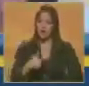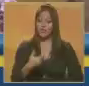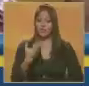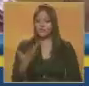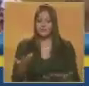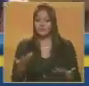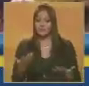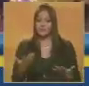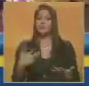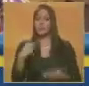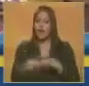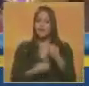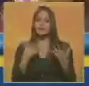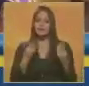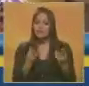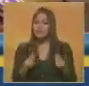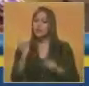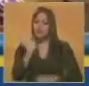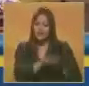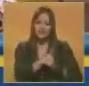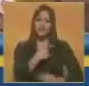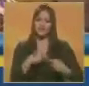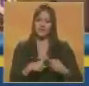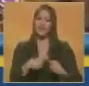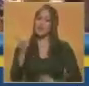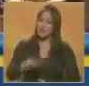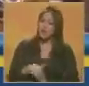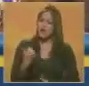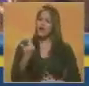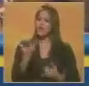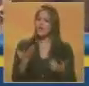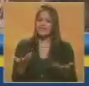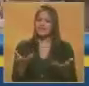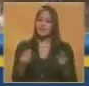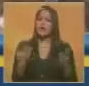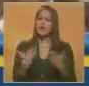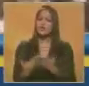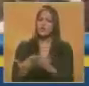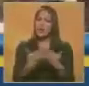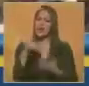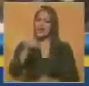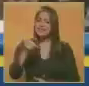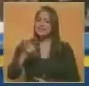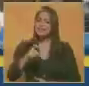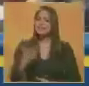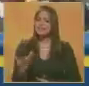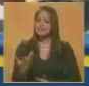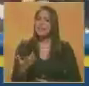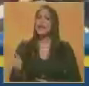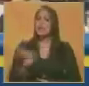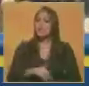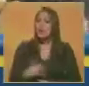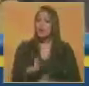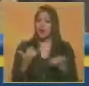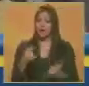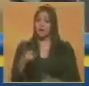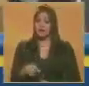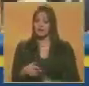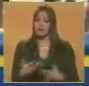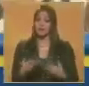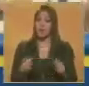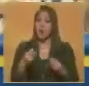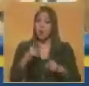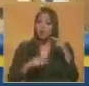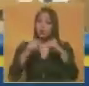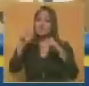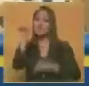bueno, crear muchas universidades, que se puedan construir muchas escuelas que hacen falta, que podamos llegar aquí. Mira, aquí se trata de